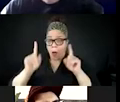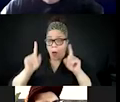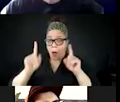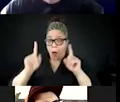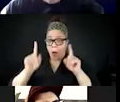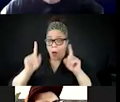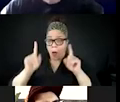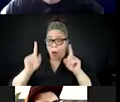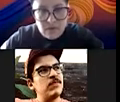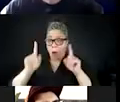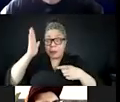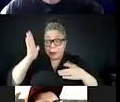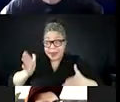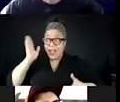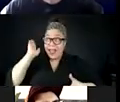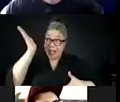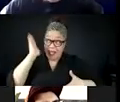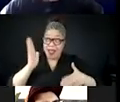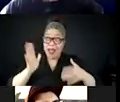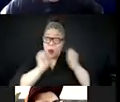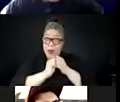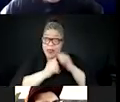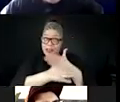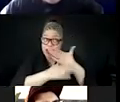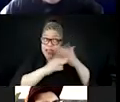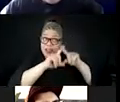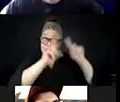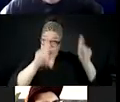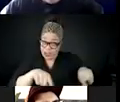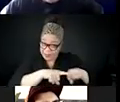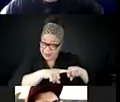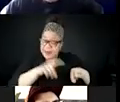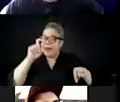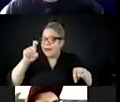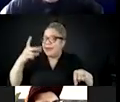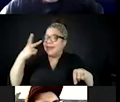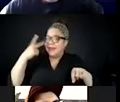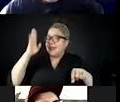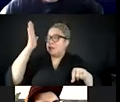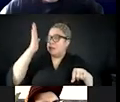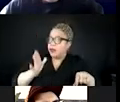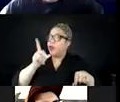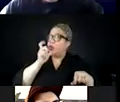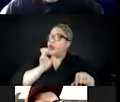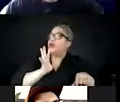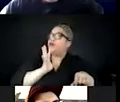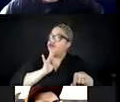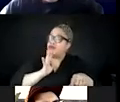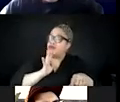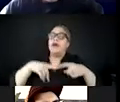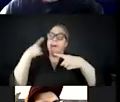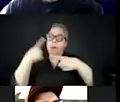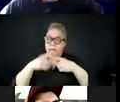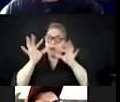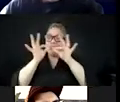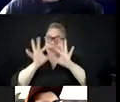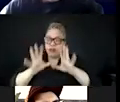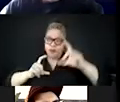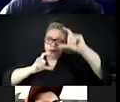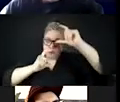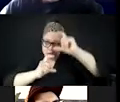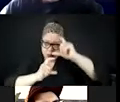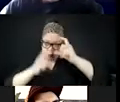show where in design de disney bolt to see the light and those speaker